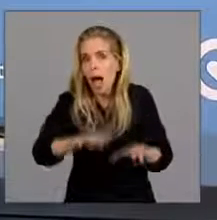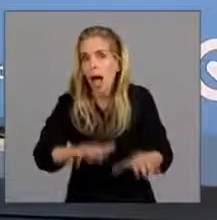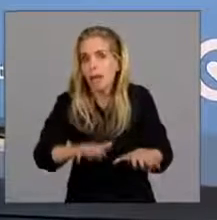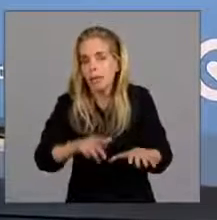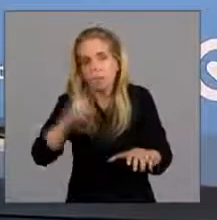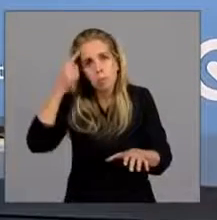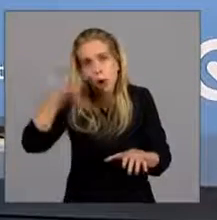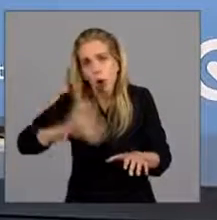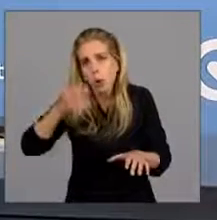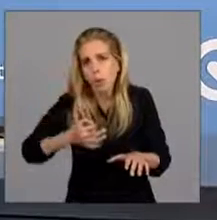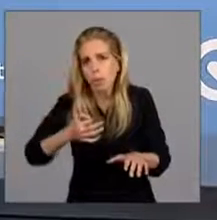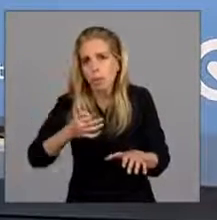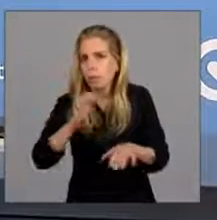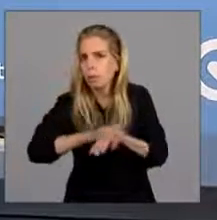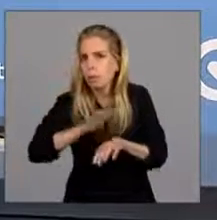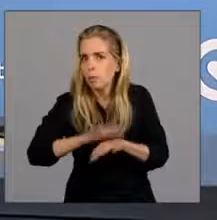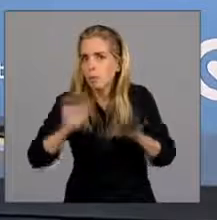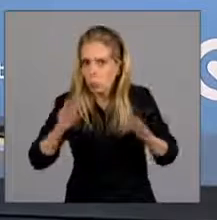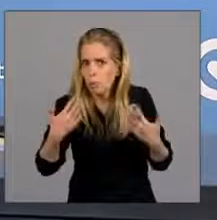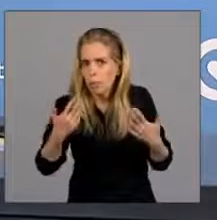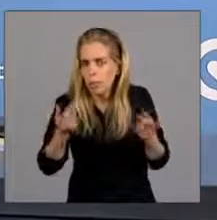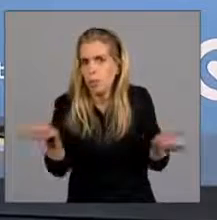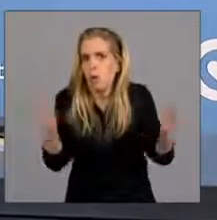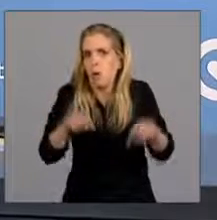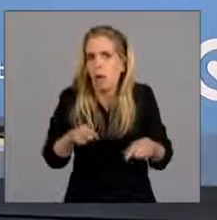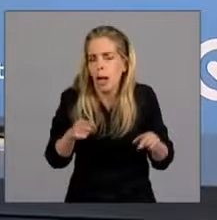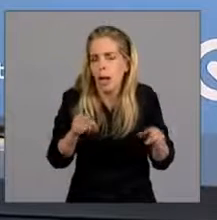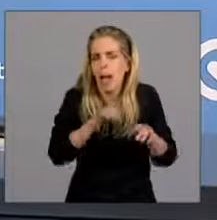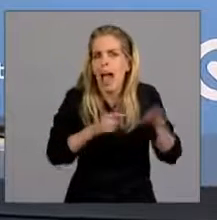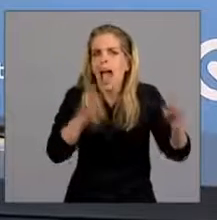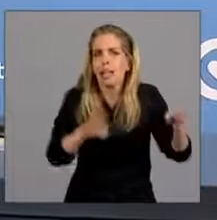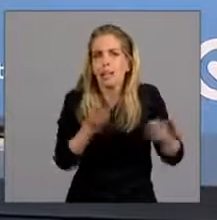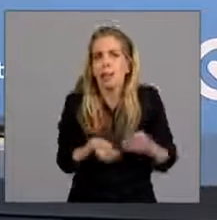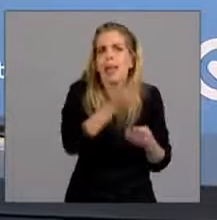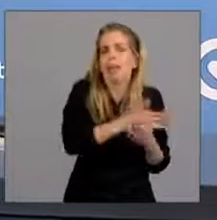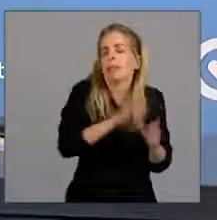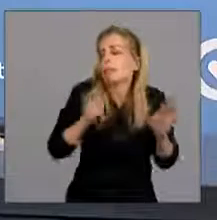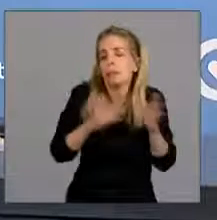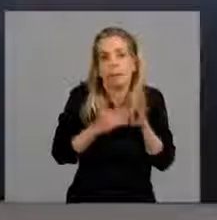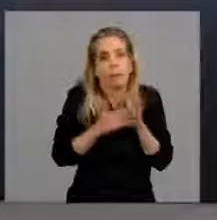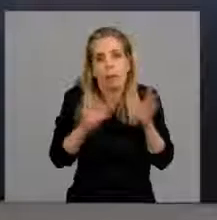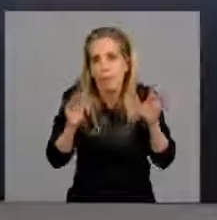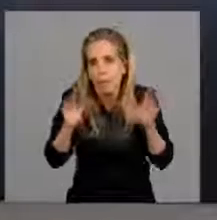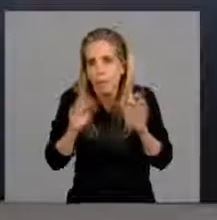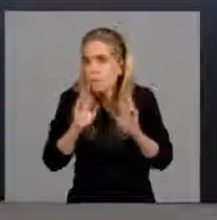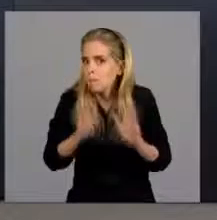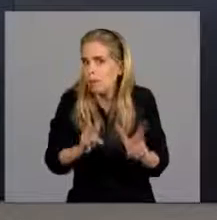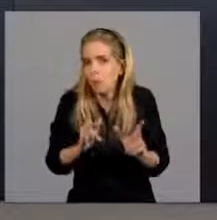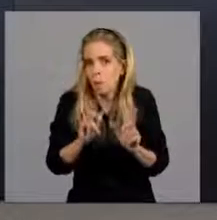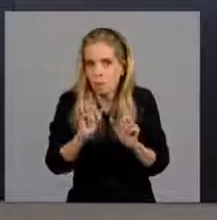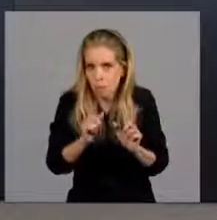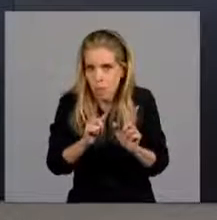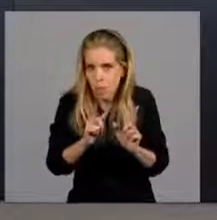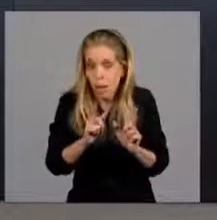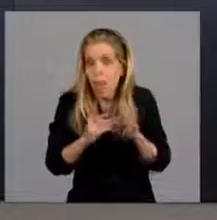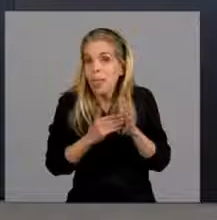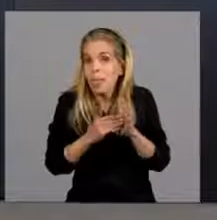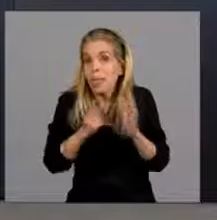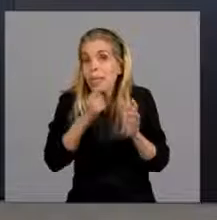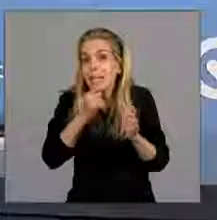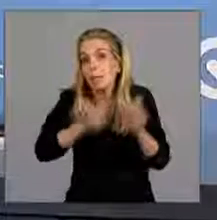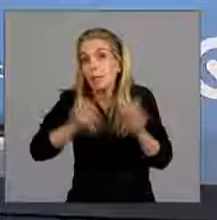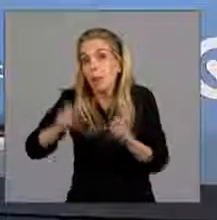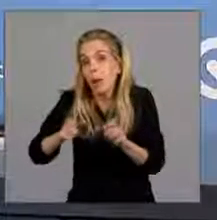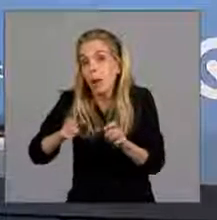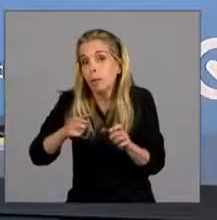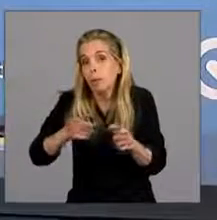ser conscientes de que puede haber marchas y contramarchas. Va a depender también, como dije varias veces, del nivel de cumplimiento